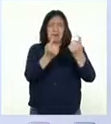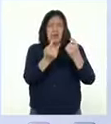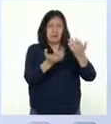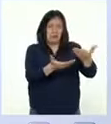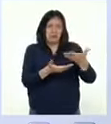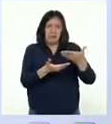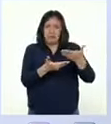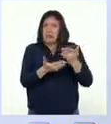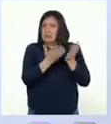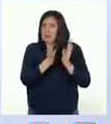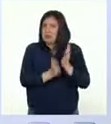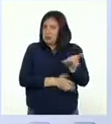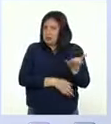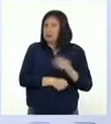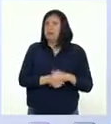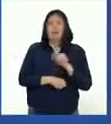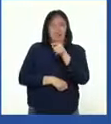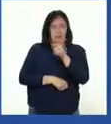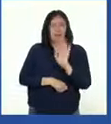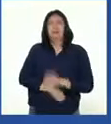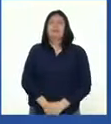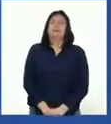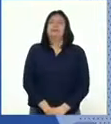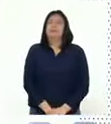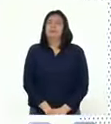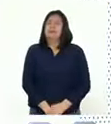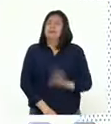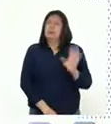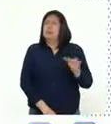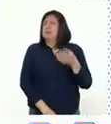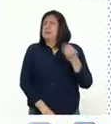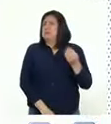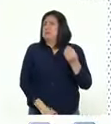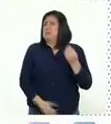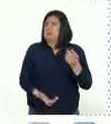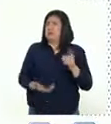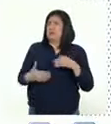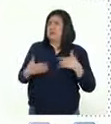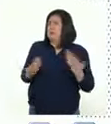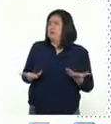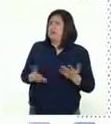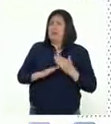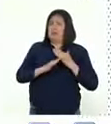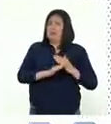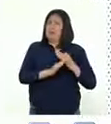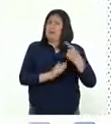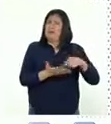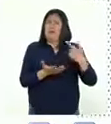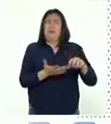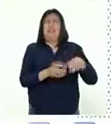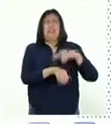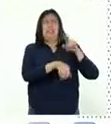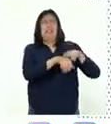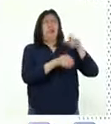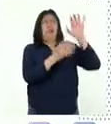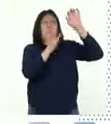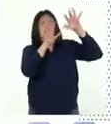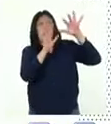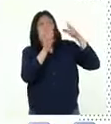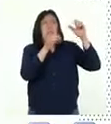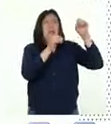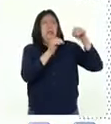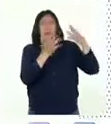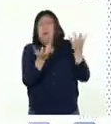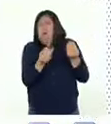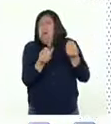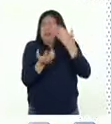llegar nuestros estudiantes. Aquí vamos. ¿Por qué no se pueden prevenir los desastres si ya sabemos que es probable que